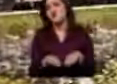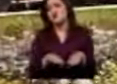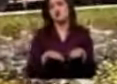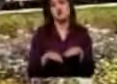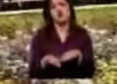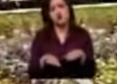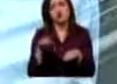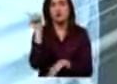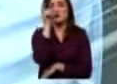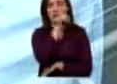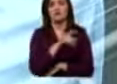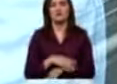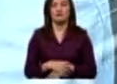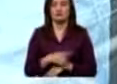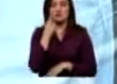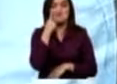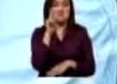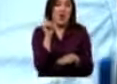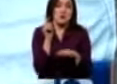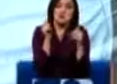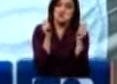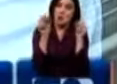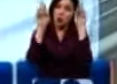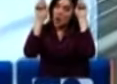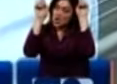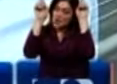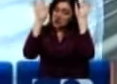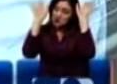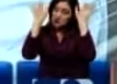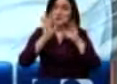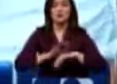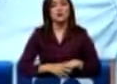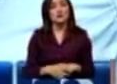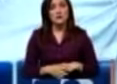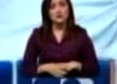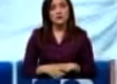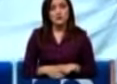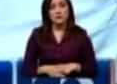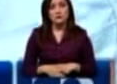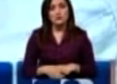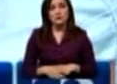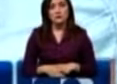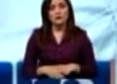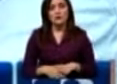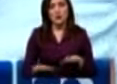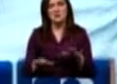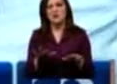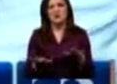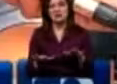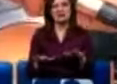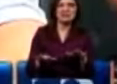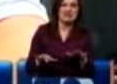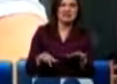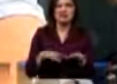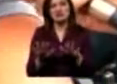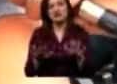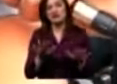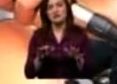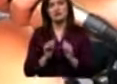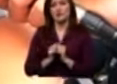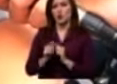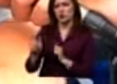ver, ojalá sea tan buena como dicen y que no sea a medias nomás. ¿Se nota el